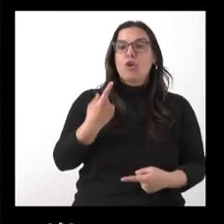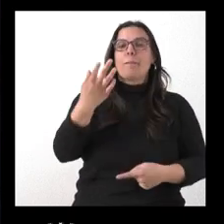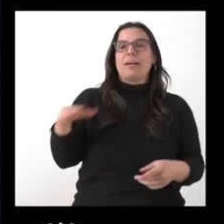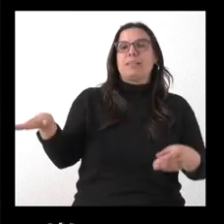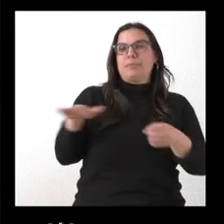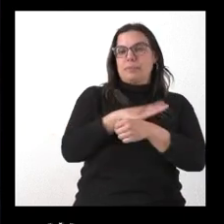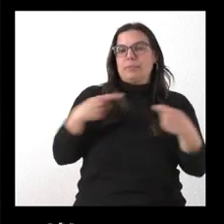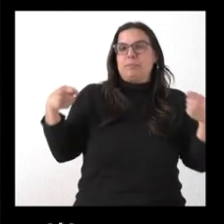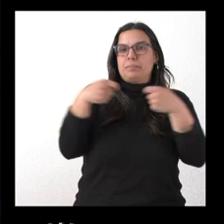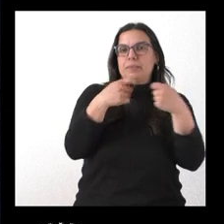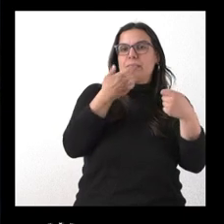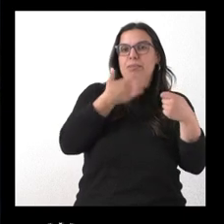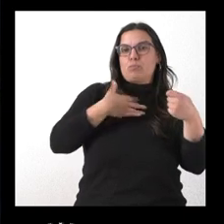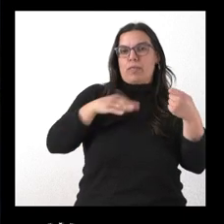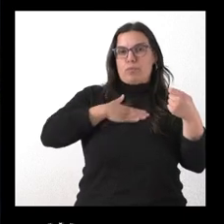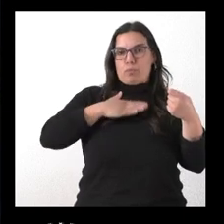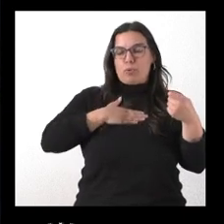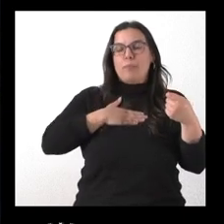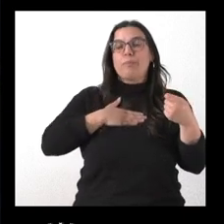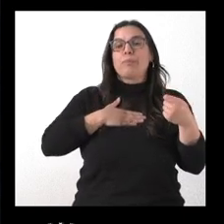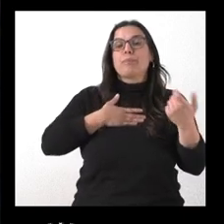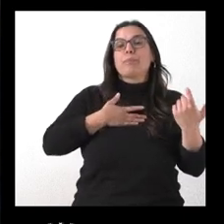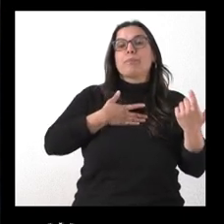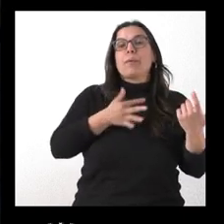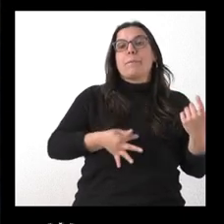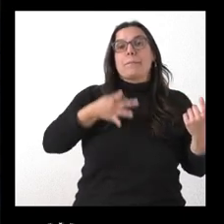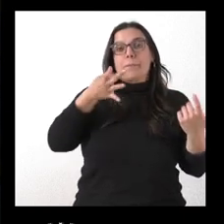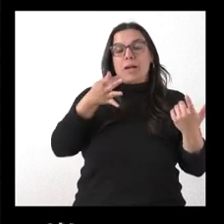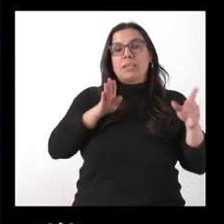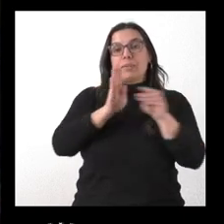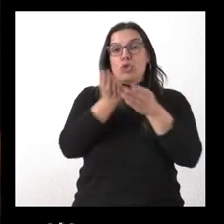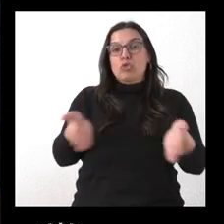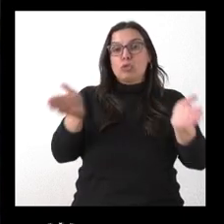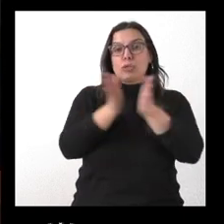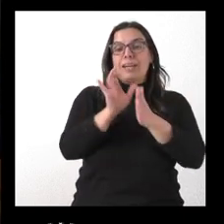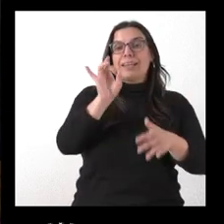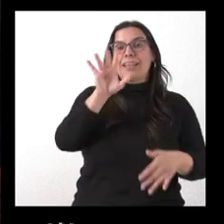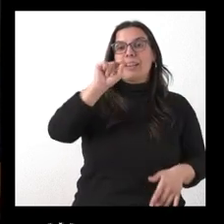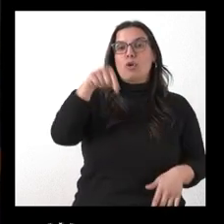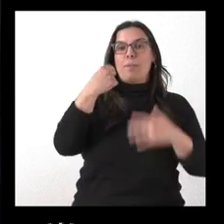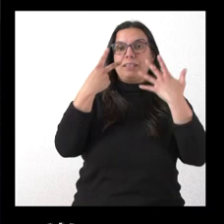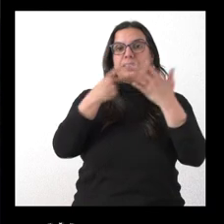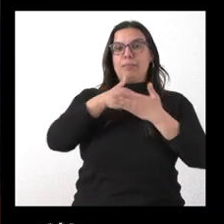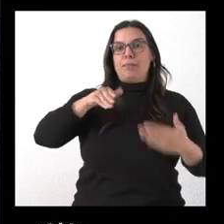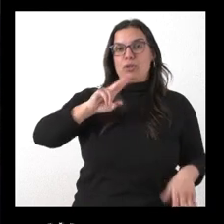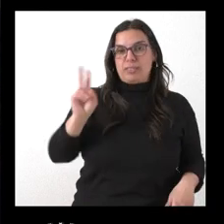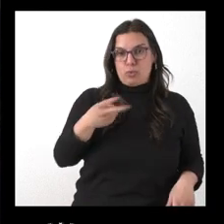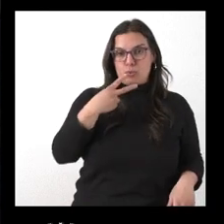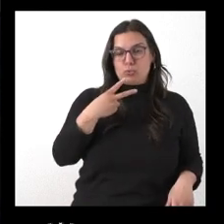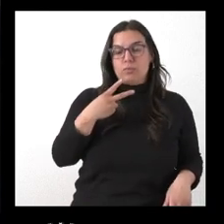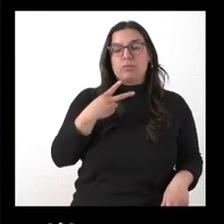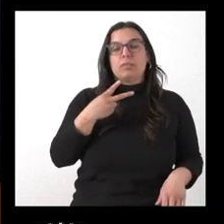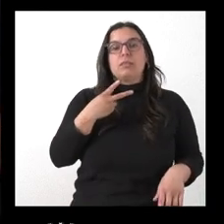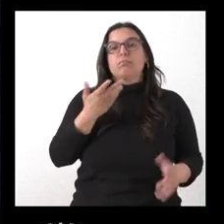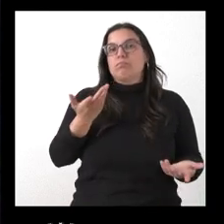Añadir el gobierno de Castilla y león y que cuenta con una inversión global de 15,7 millones de euros estamos